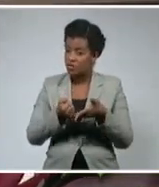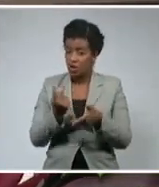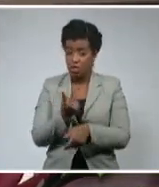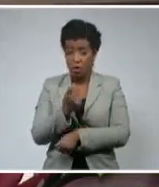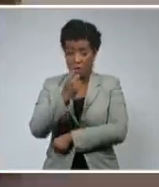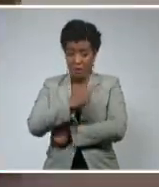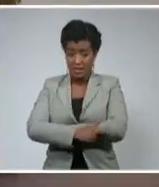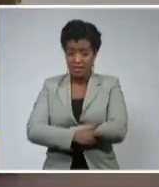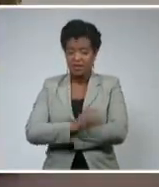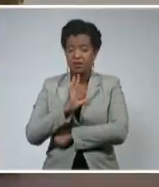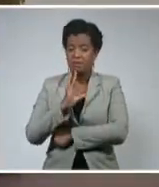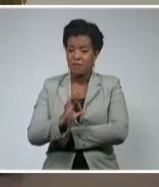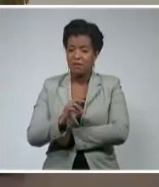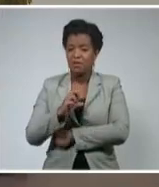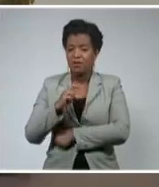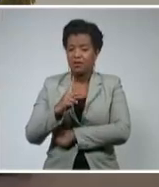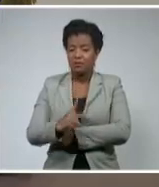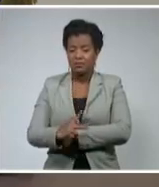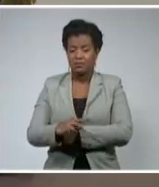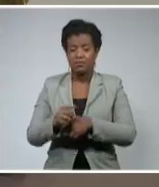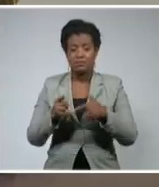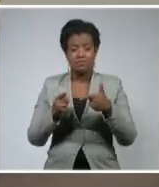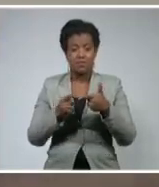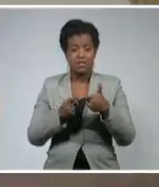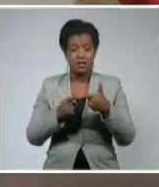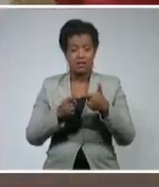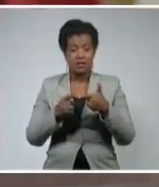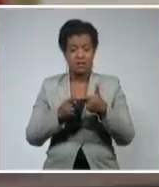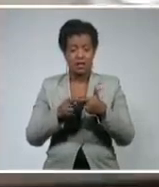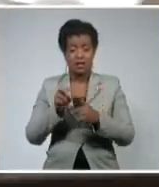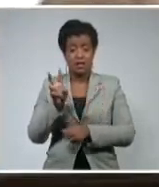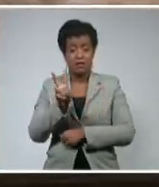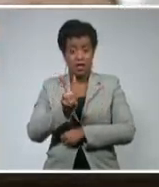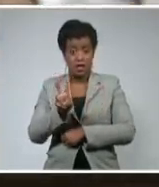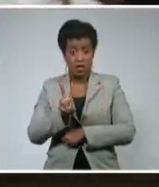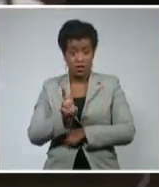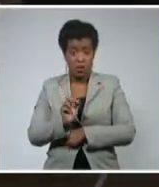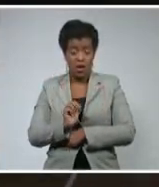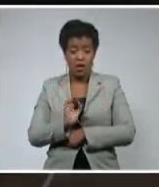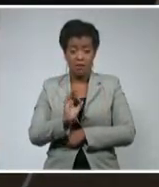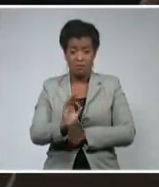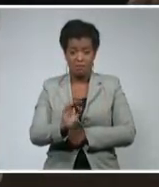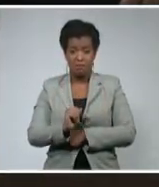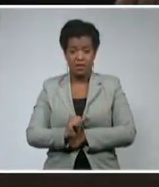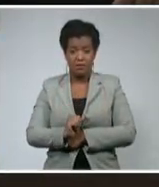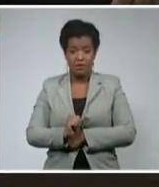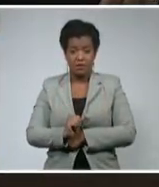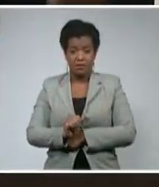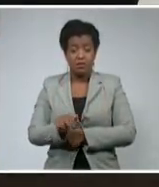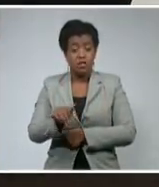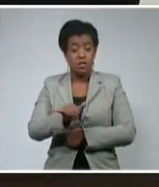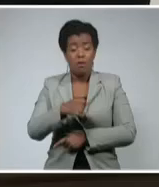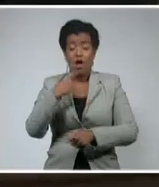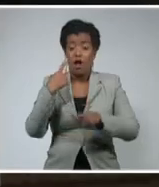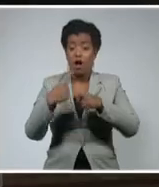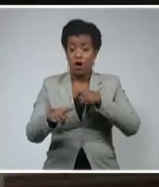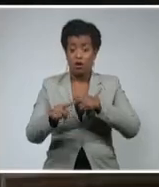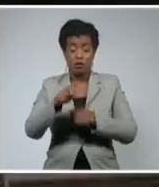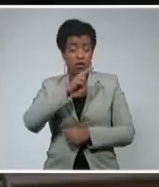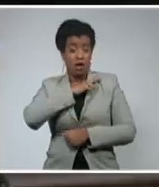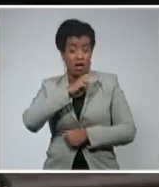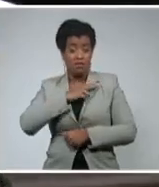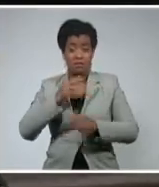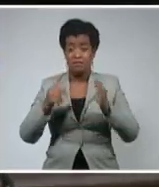fue rubricada por la vicepresidenta ejecutiva del país sudamericano, Delcy Rodríguez, y por el viceprimer ministro